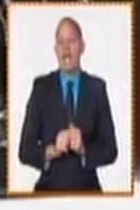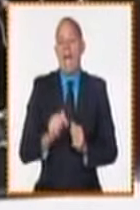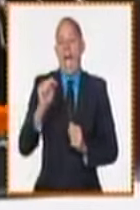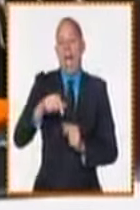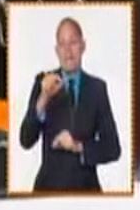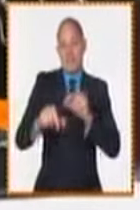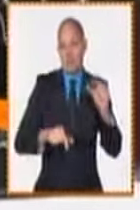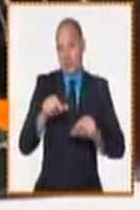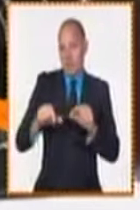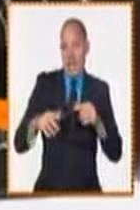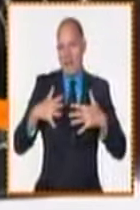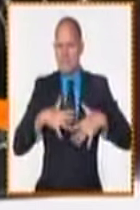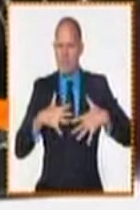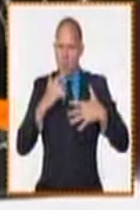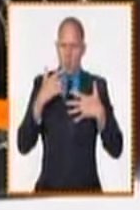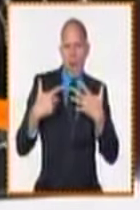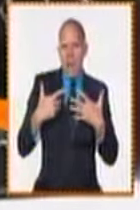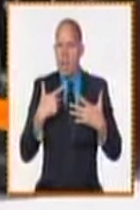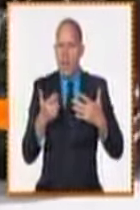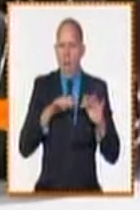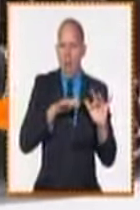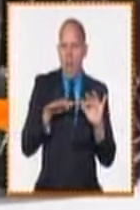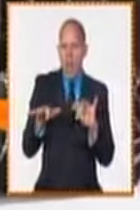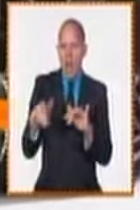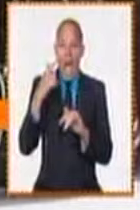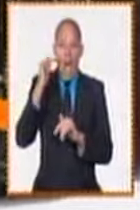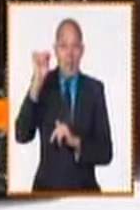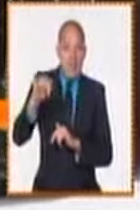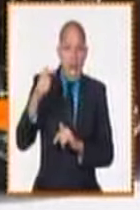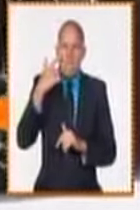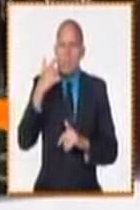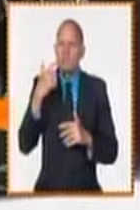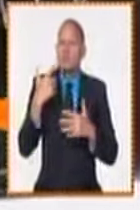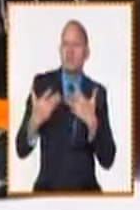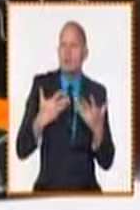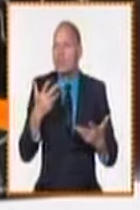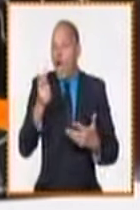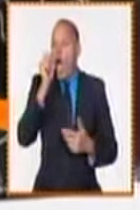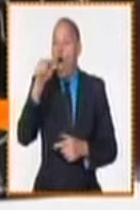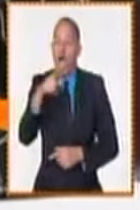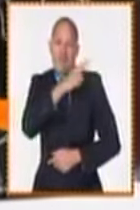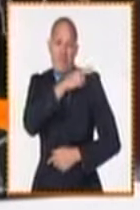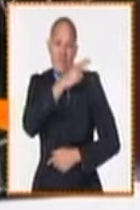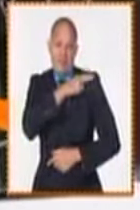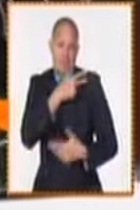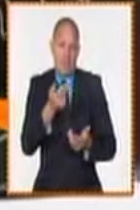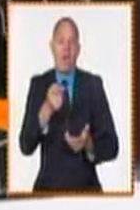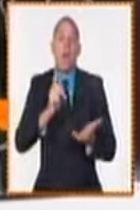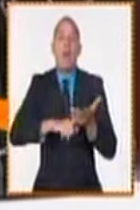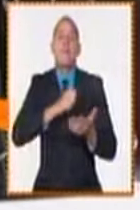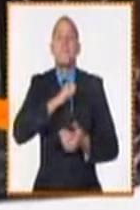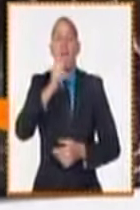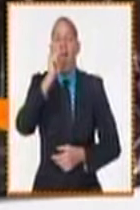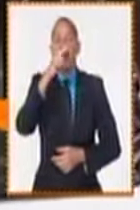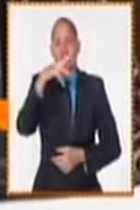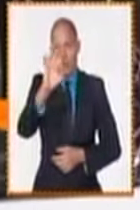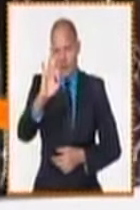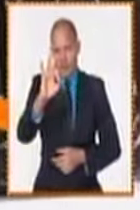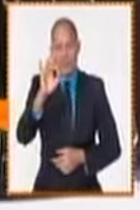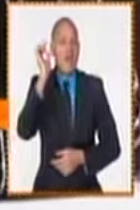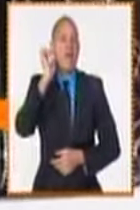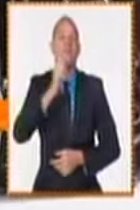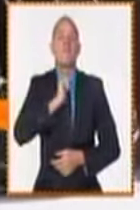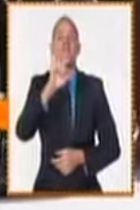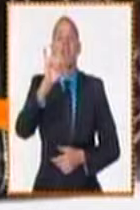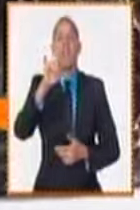la plaza de la Iglesia Mayor, ese teniente general Pedro Felipe Figueredo, que también se desempeña